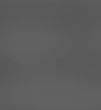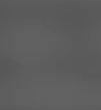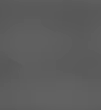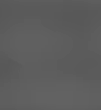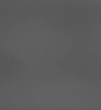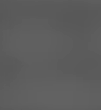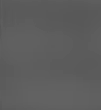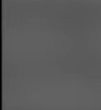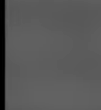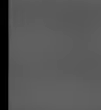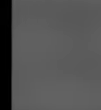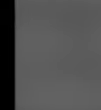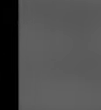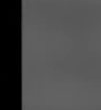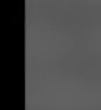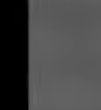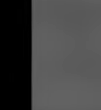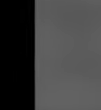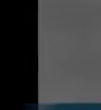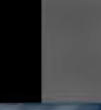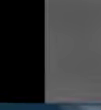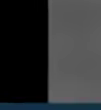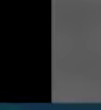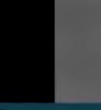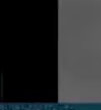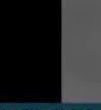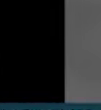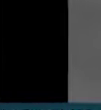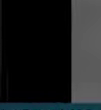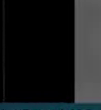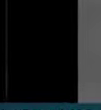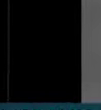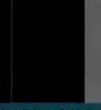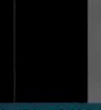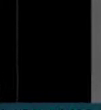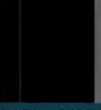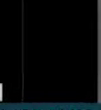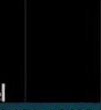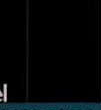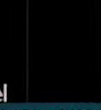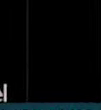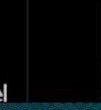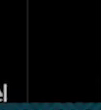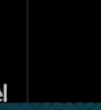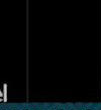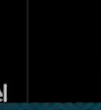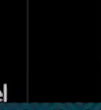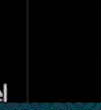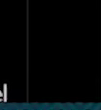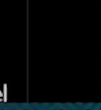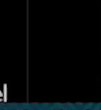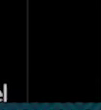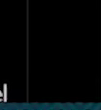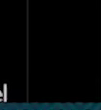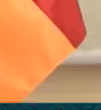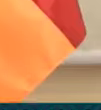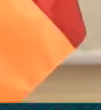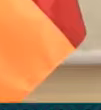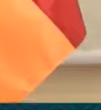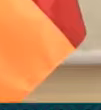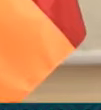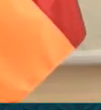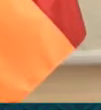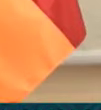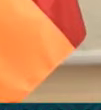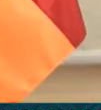distintas autoridades nacionales, generando aún más tensión política e indignación en la población que se ve afectada por sus acciones temerarias. En respuesta,